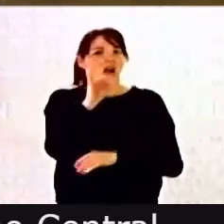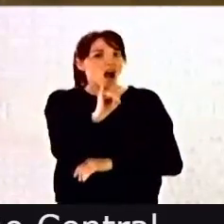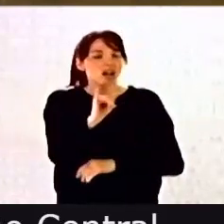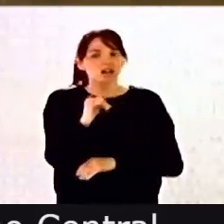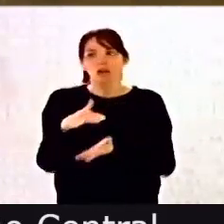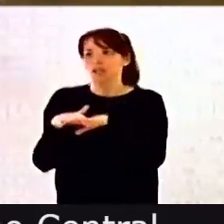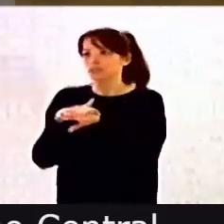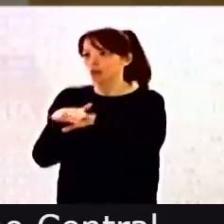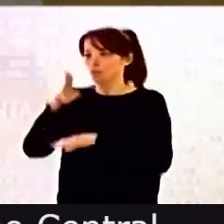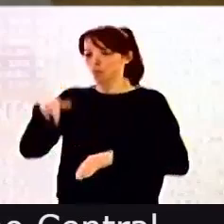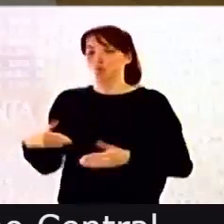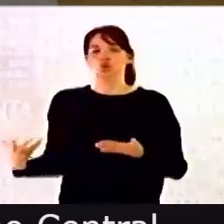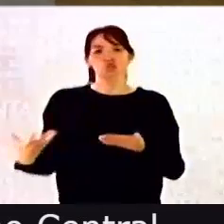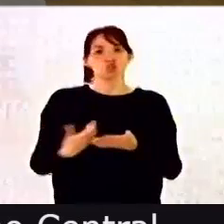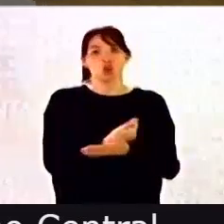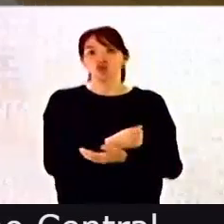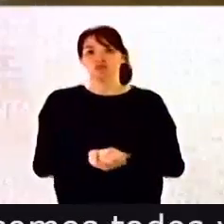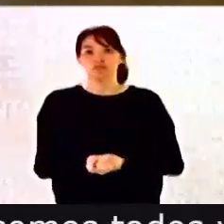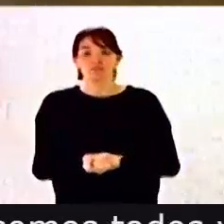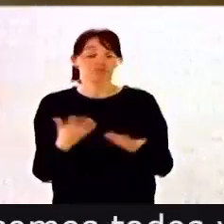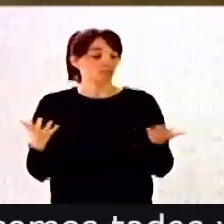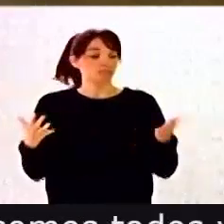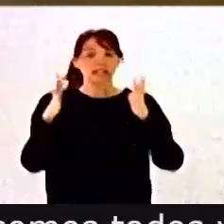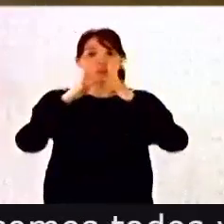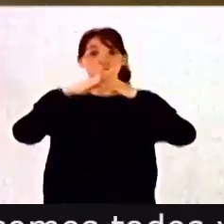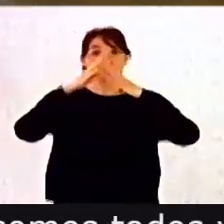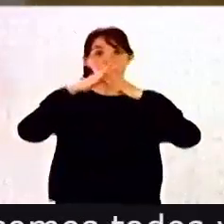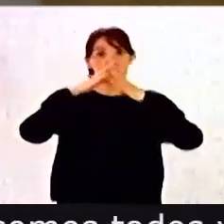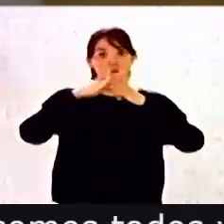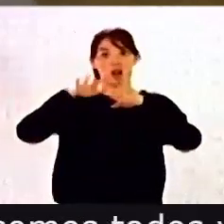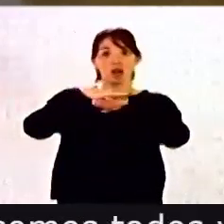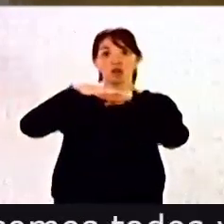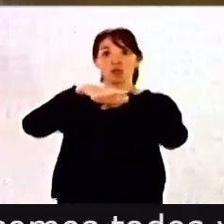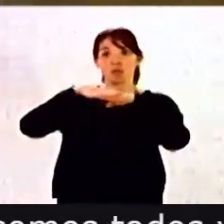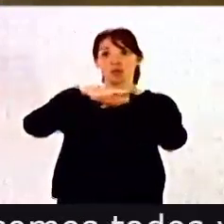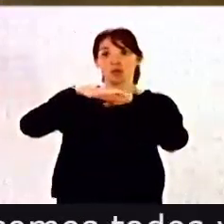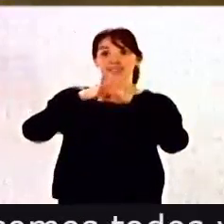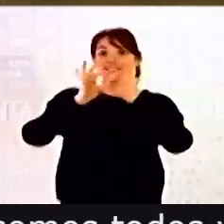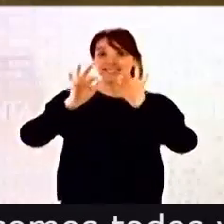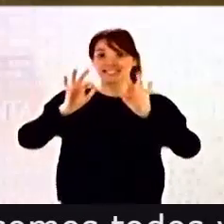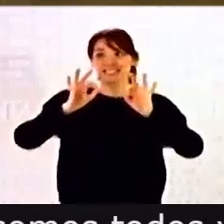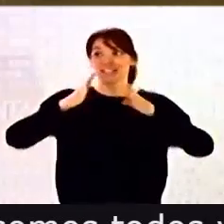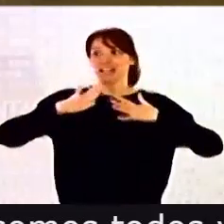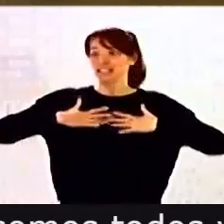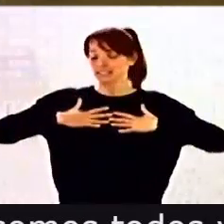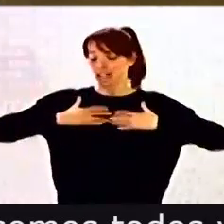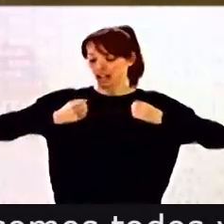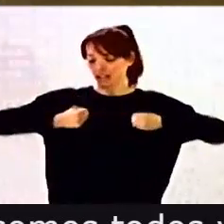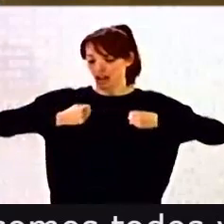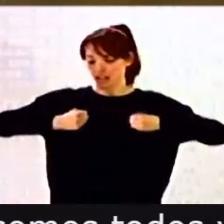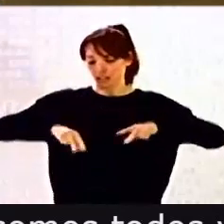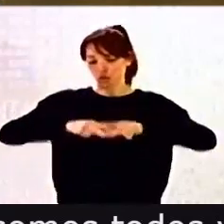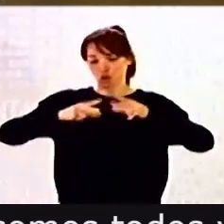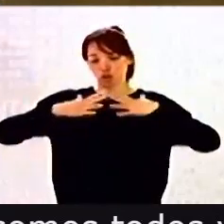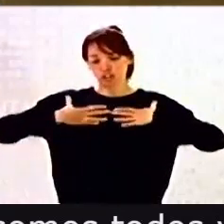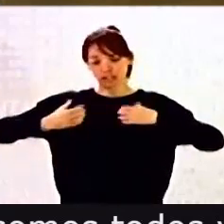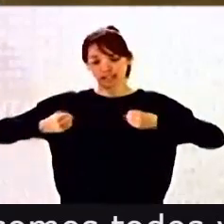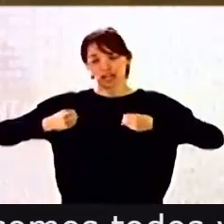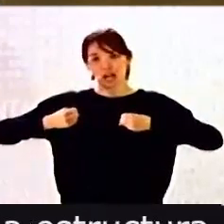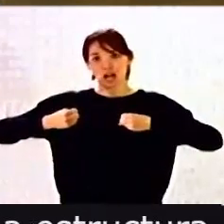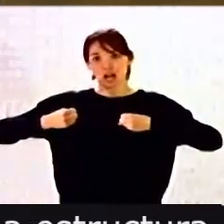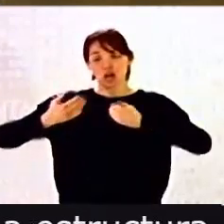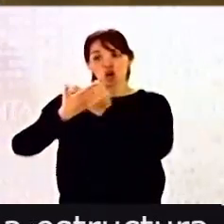tanto, la estructura que el Estado tiene aquí, la estructura sanitaria y la estructura sociosanitaria que